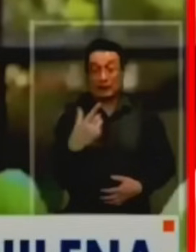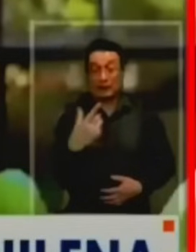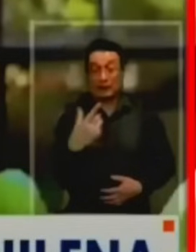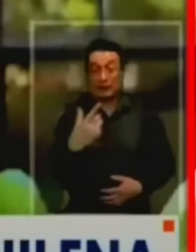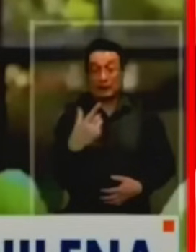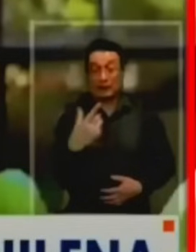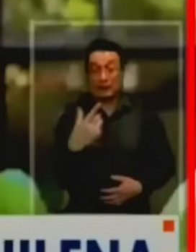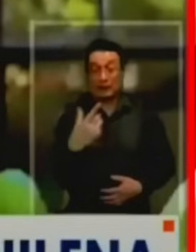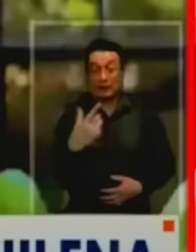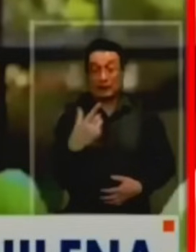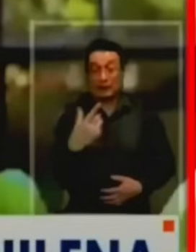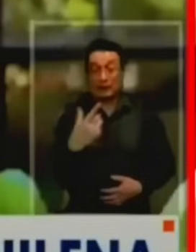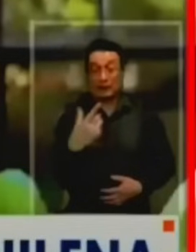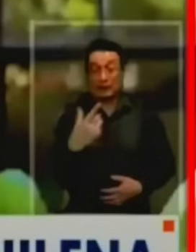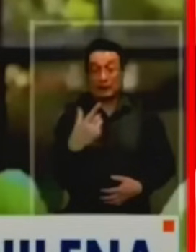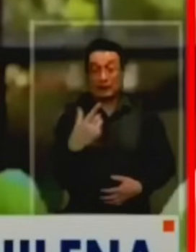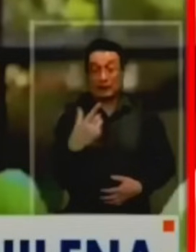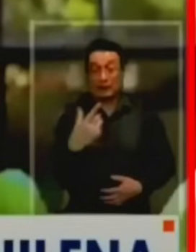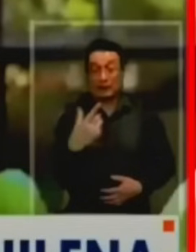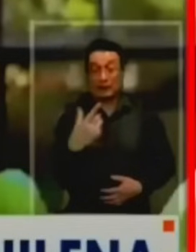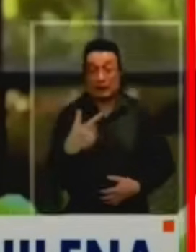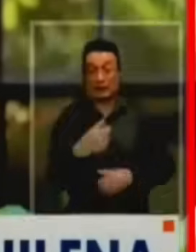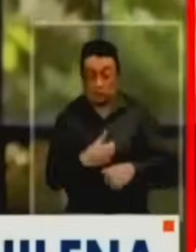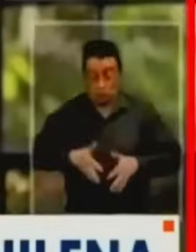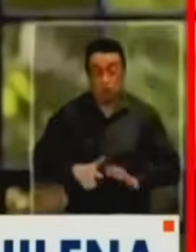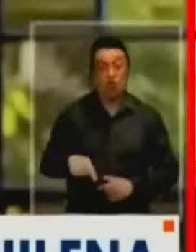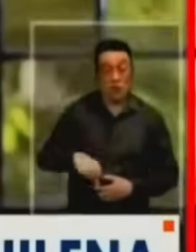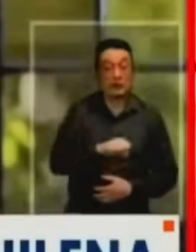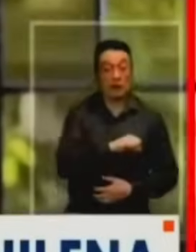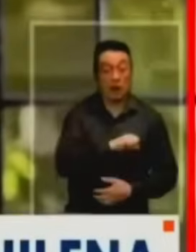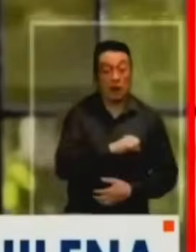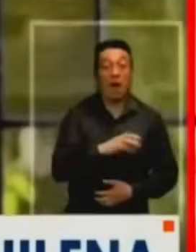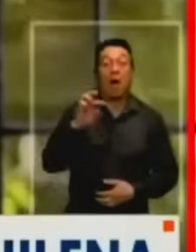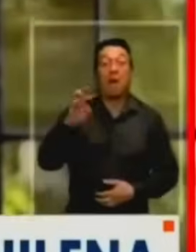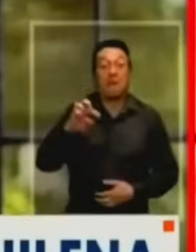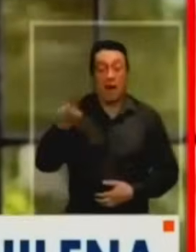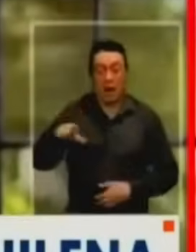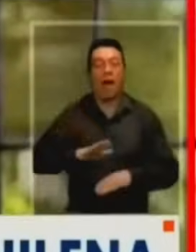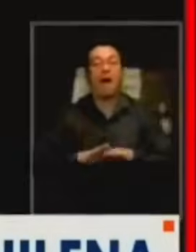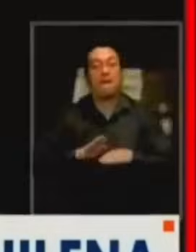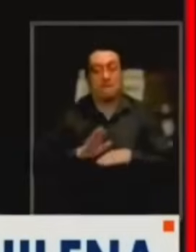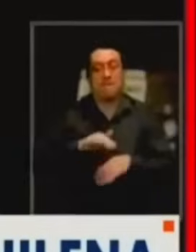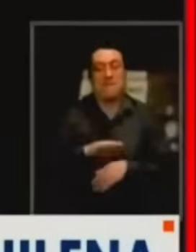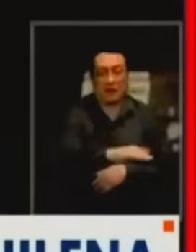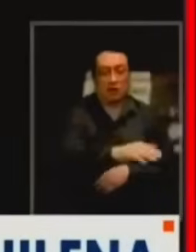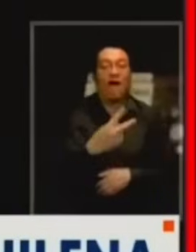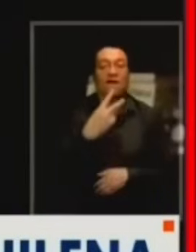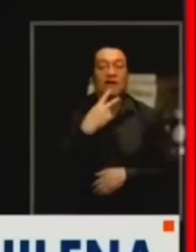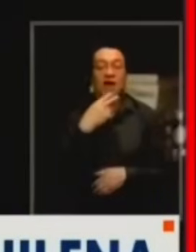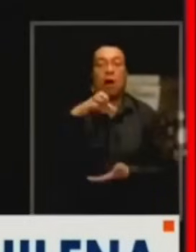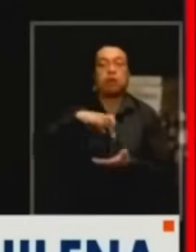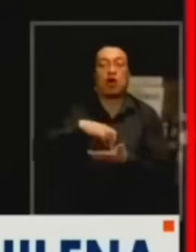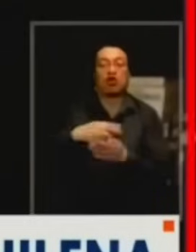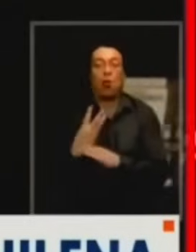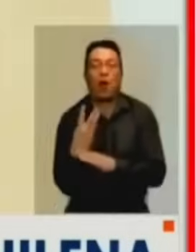sobraba piezas. Era muy normal, por eso nunca me dejaban desarmar nada. Su papá es marino, por eso vivió en Puerto Williams, ahora en Viña.